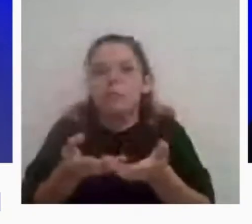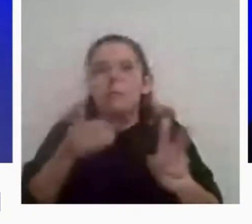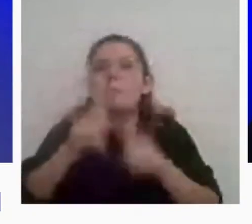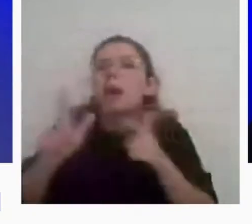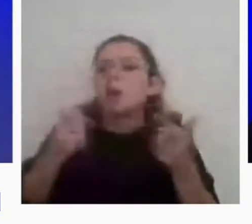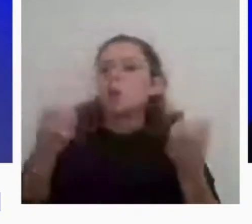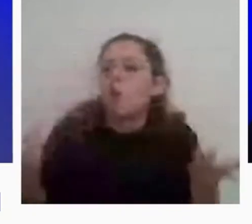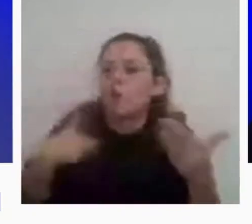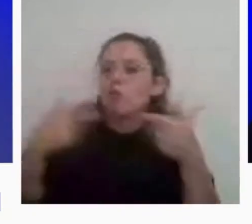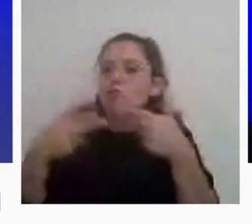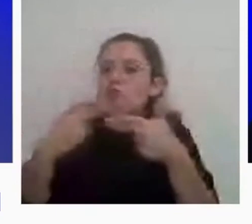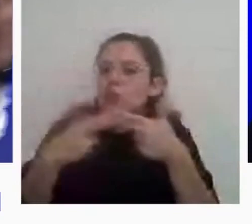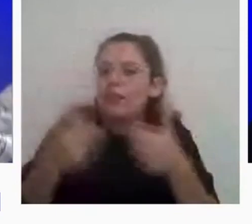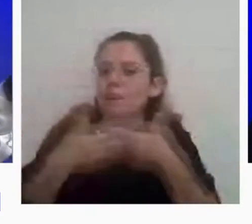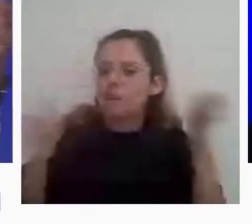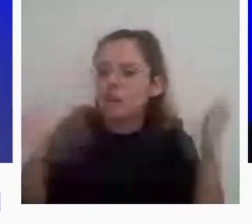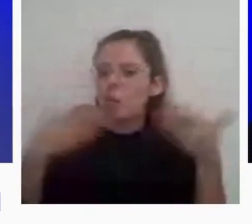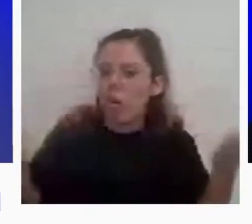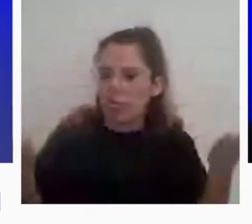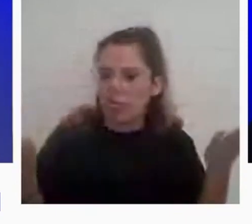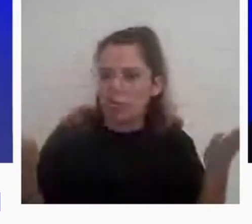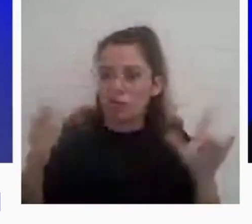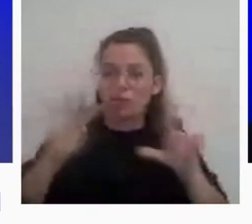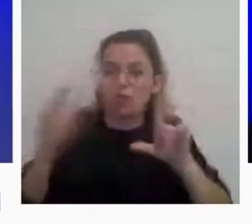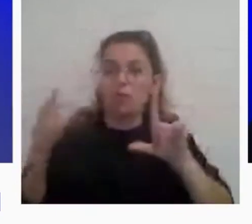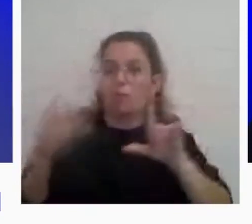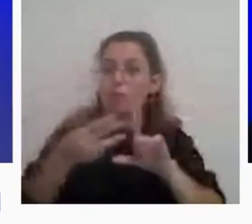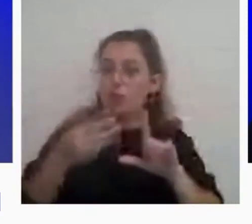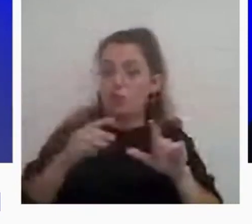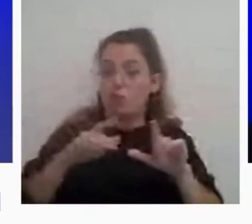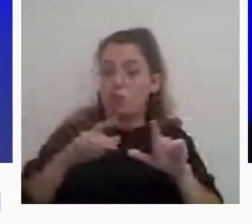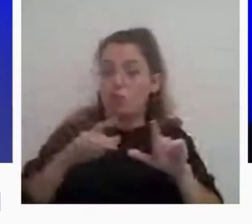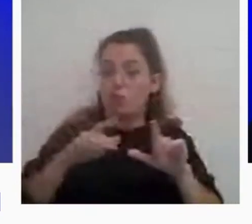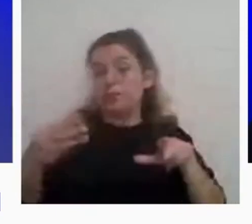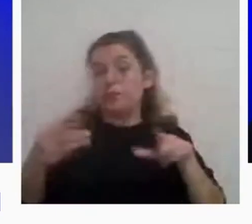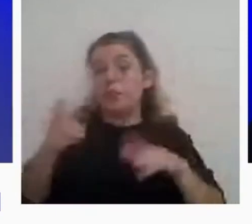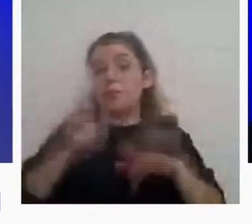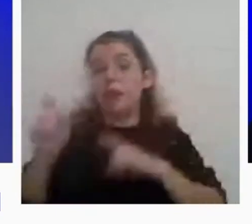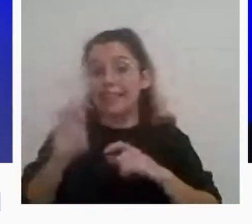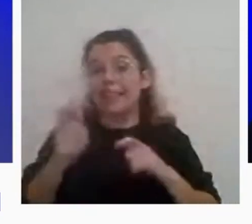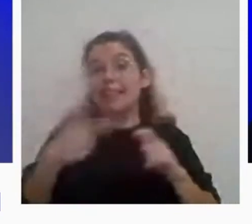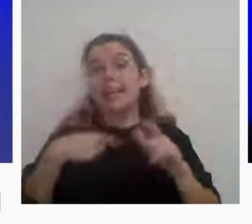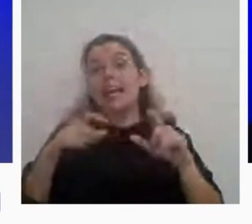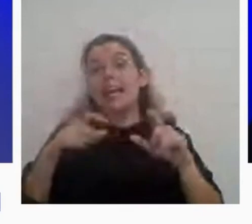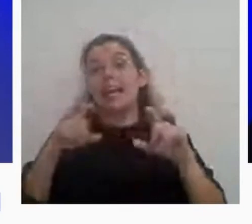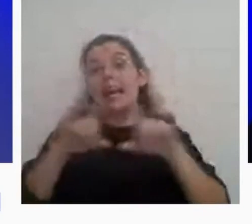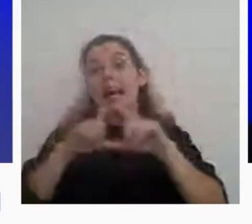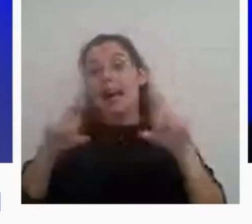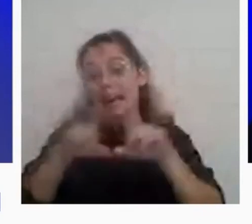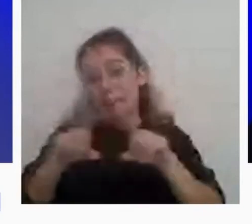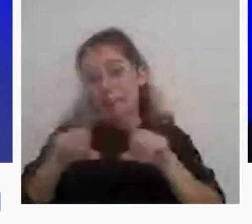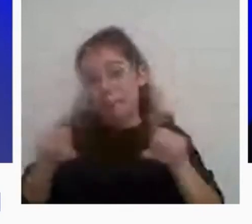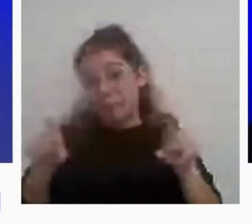plataforma, que va dirigida a viajeros frecuentes, agencias y empresas, durante todo el 2020 y todo